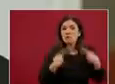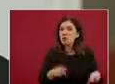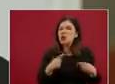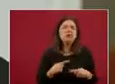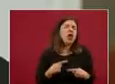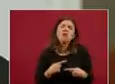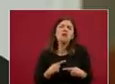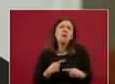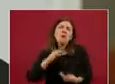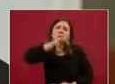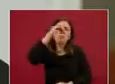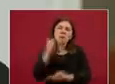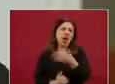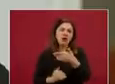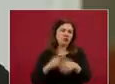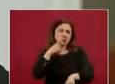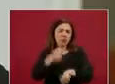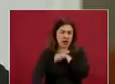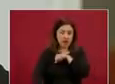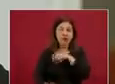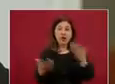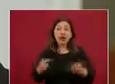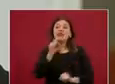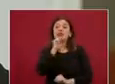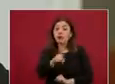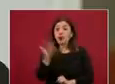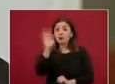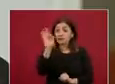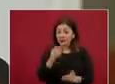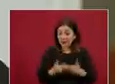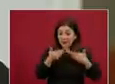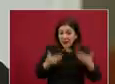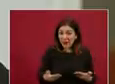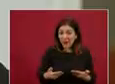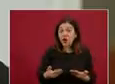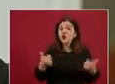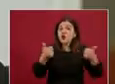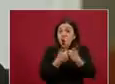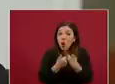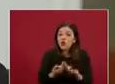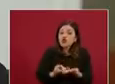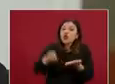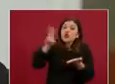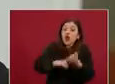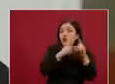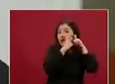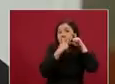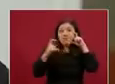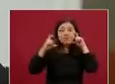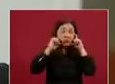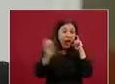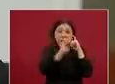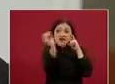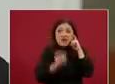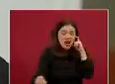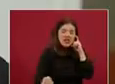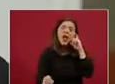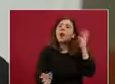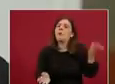es menor, además de que si ahora el uso del cubrebocas es obligatorio, se